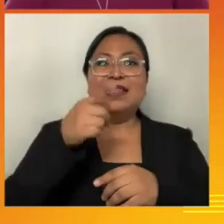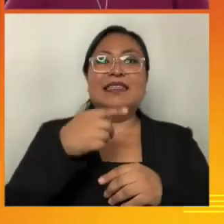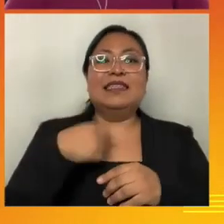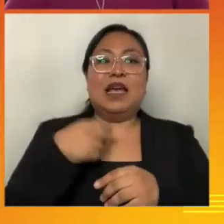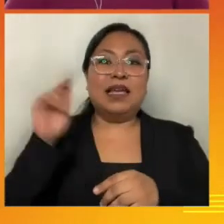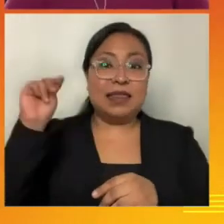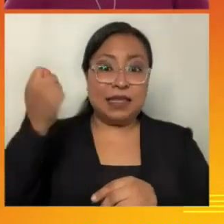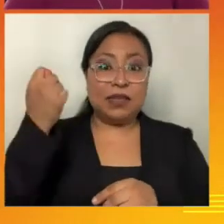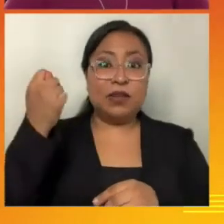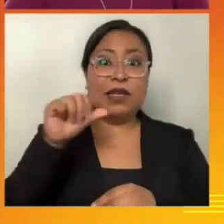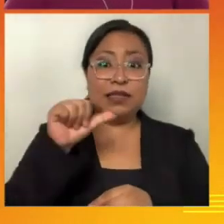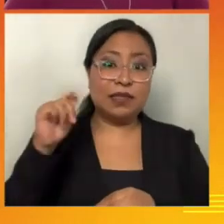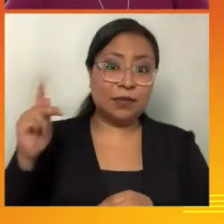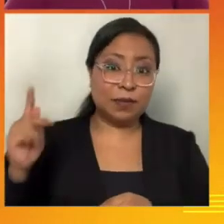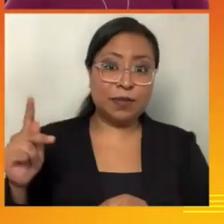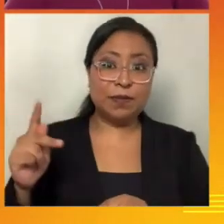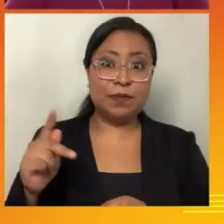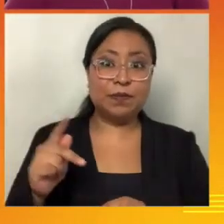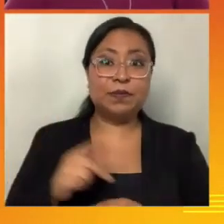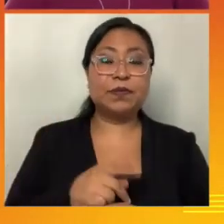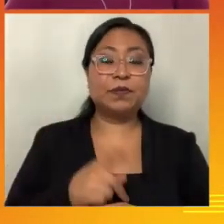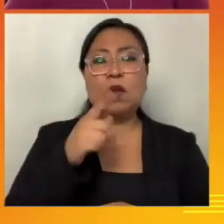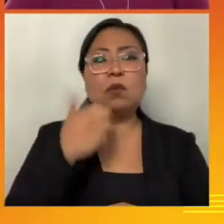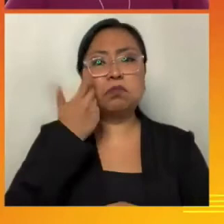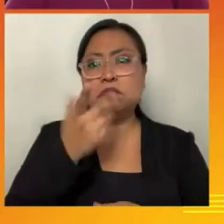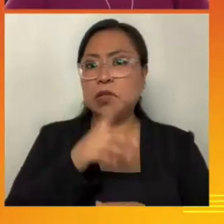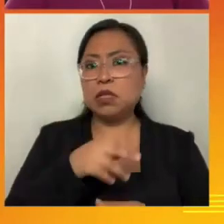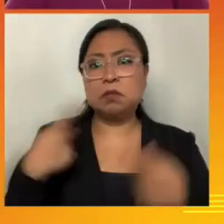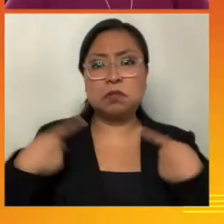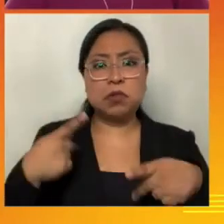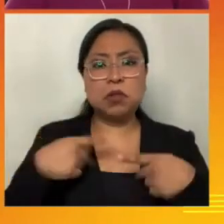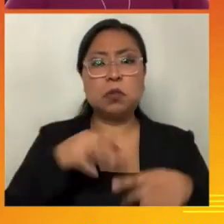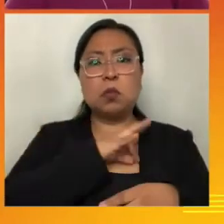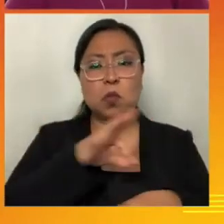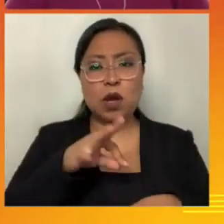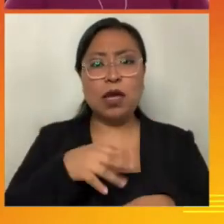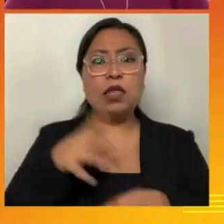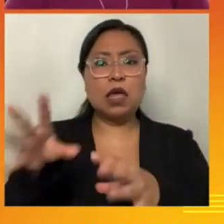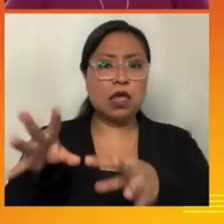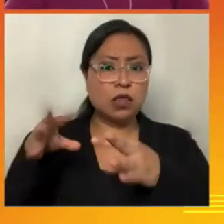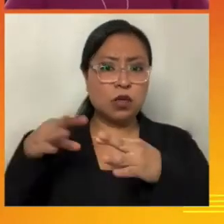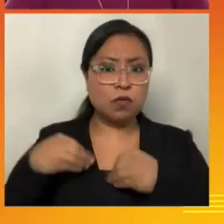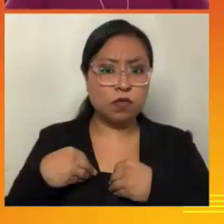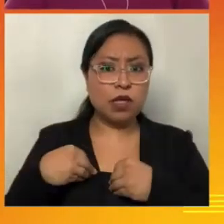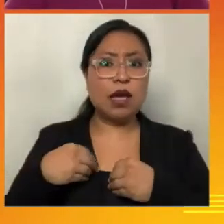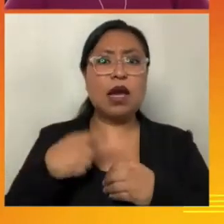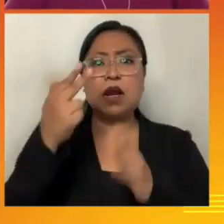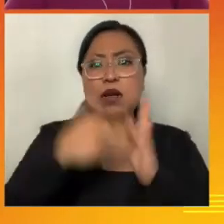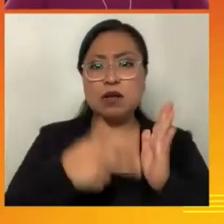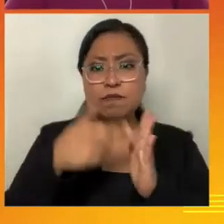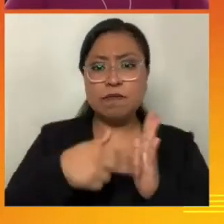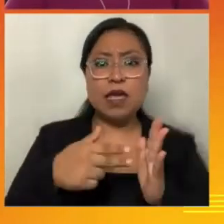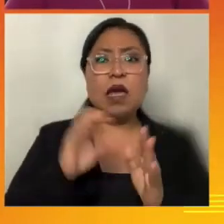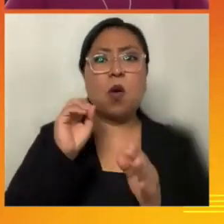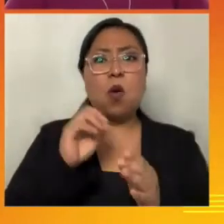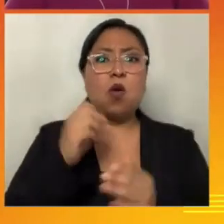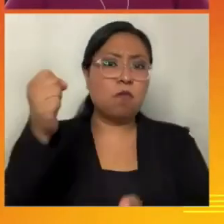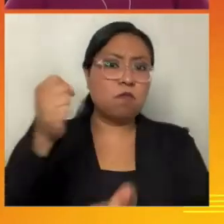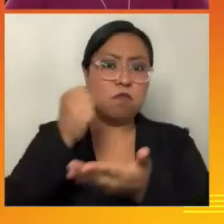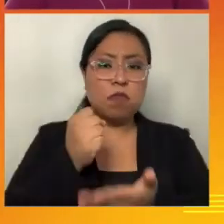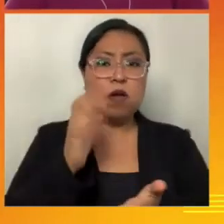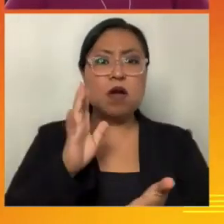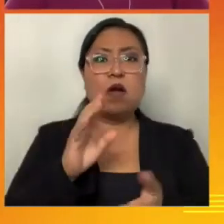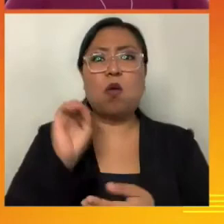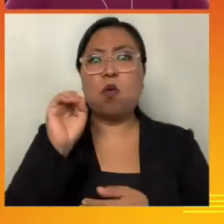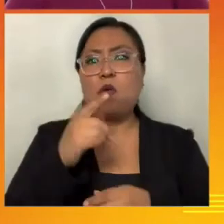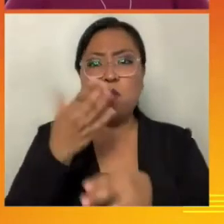que cualquier persona podría adoptar cualquier tipo de herramienta o recurso, pero